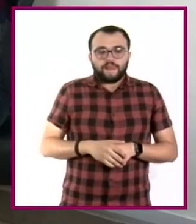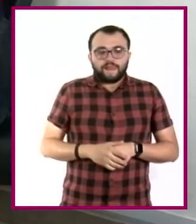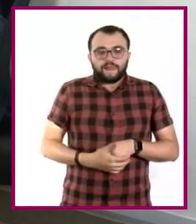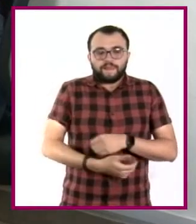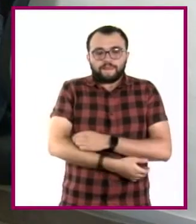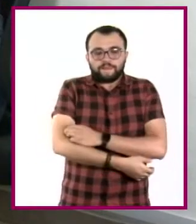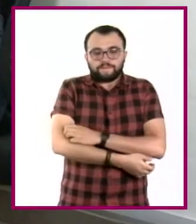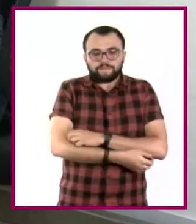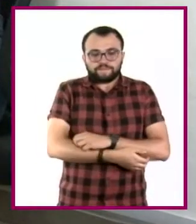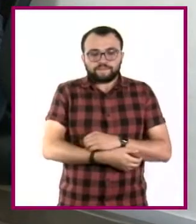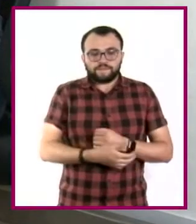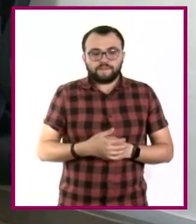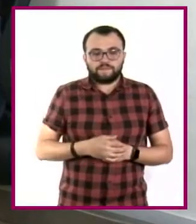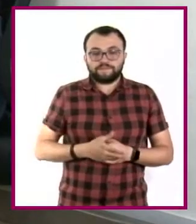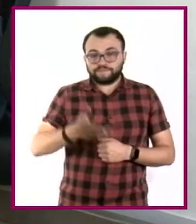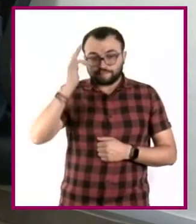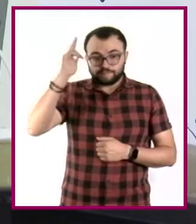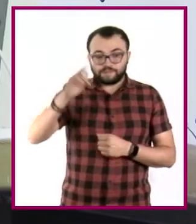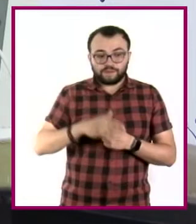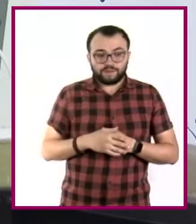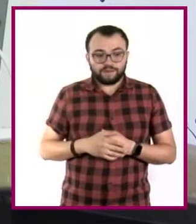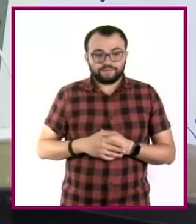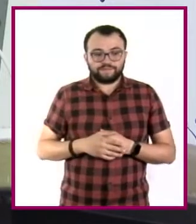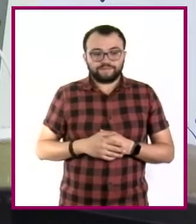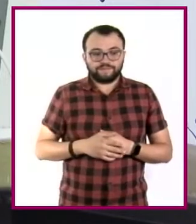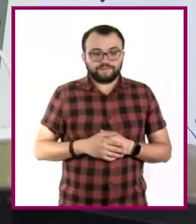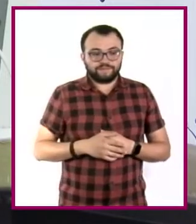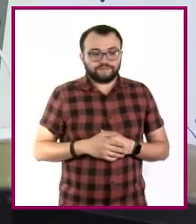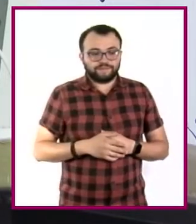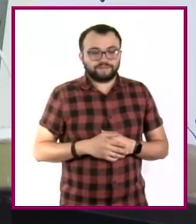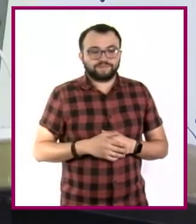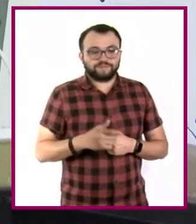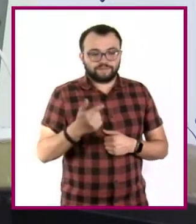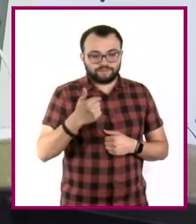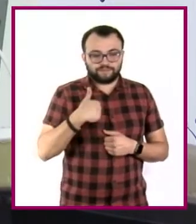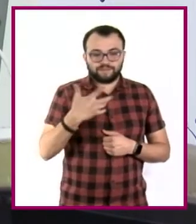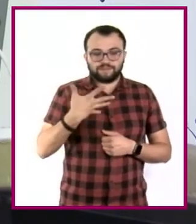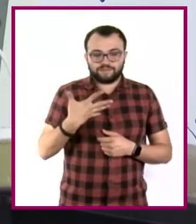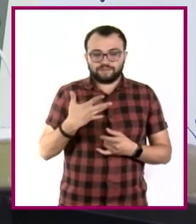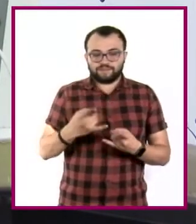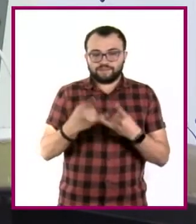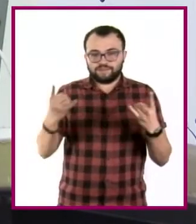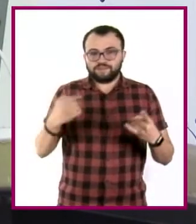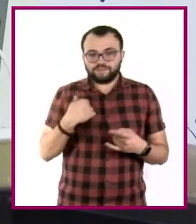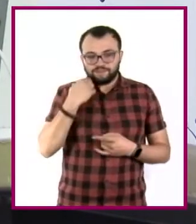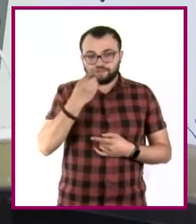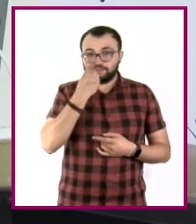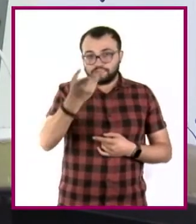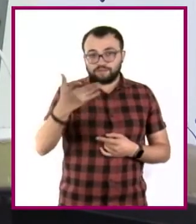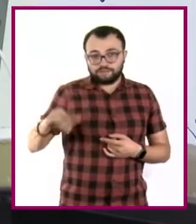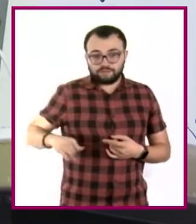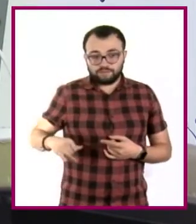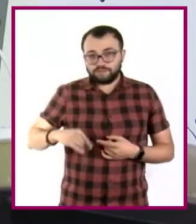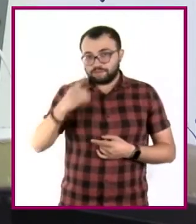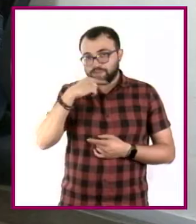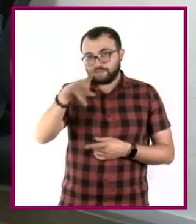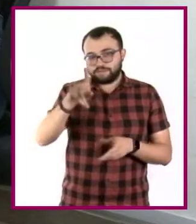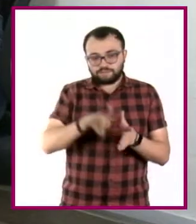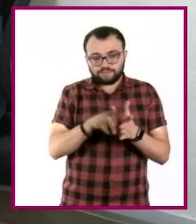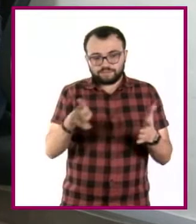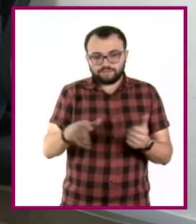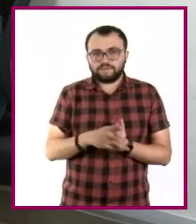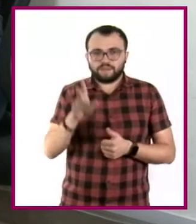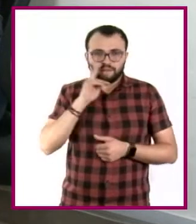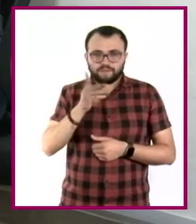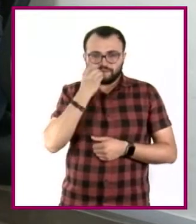Ven. ¿Hola? Bueno, yo tengo una historia. No sé si les interese para su periódico. A